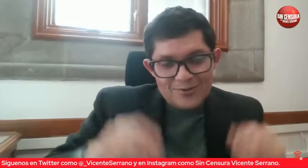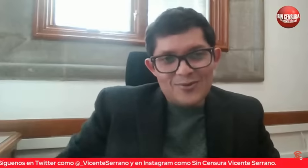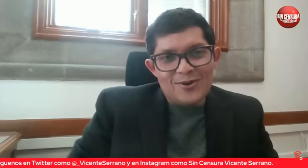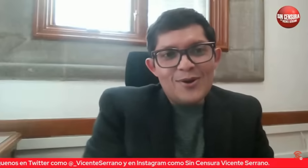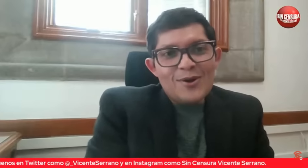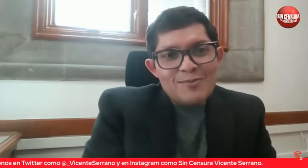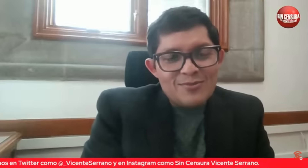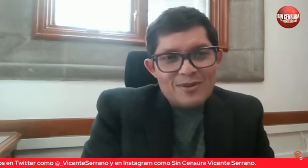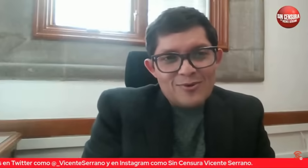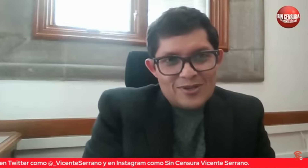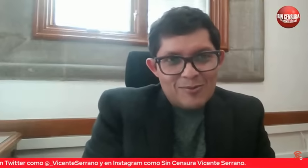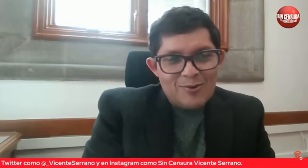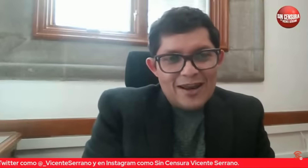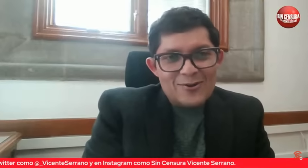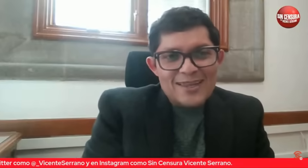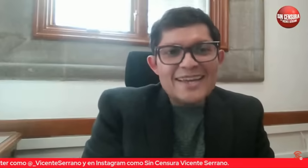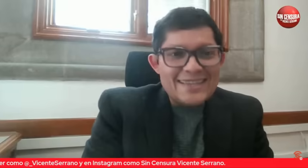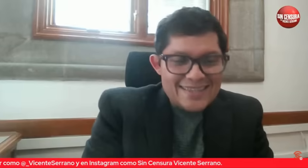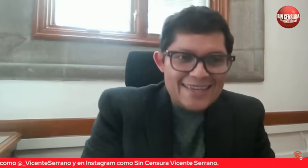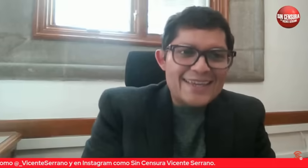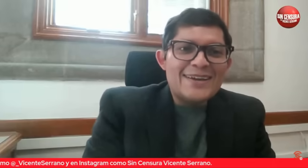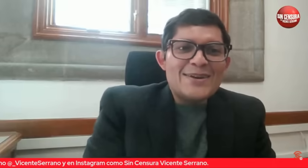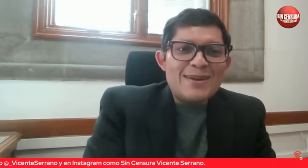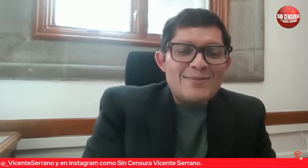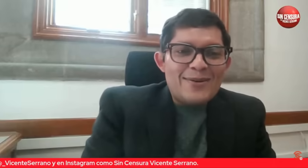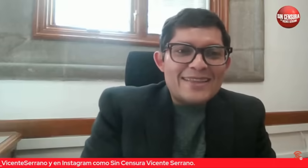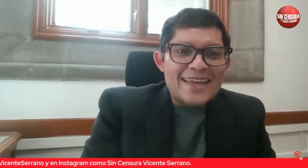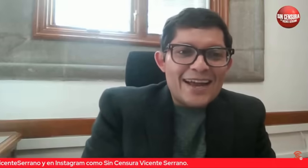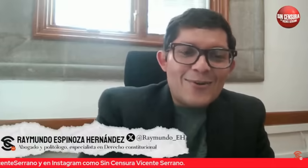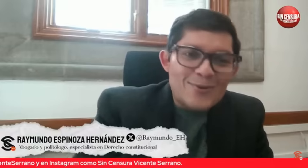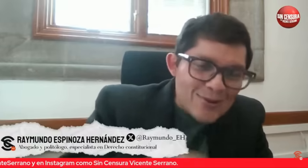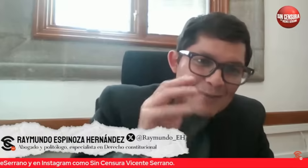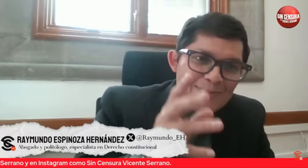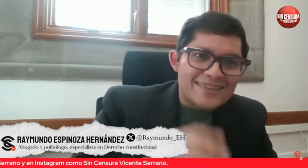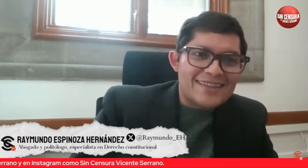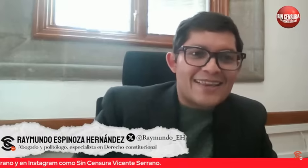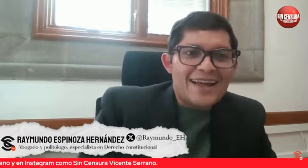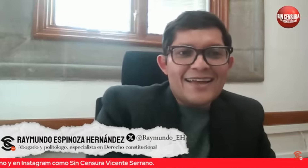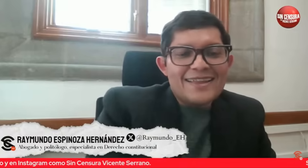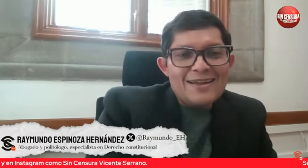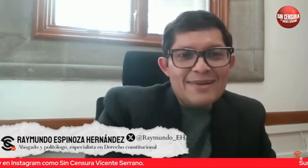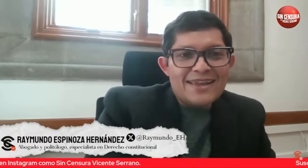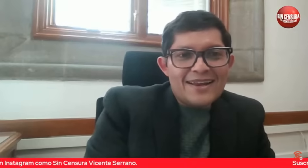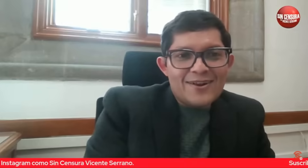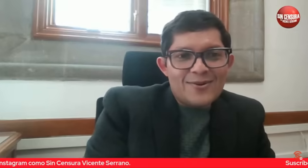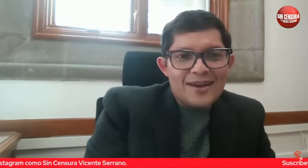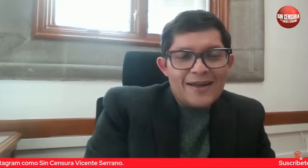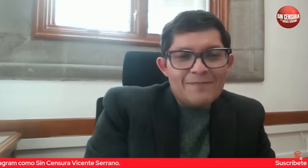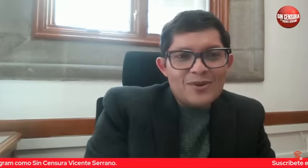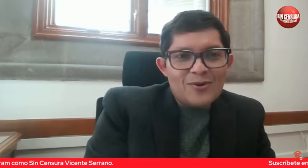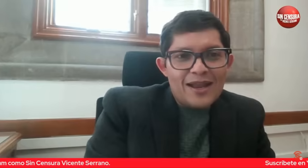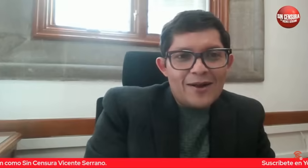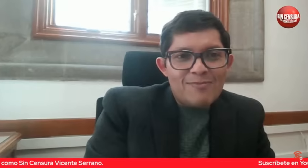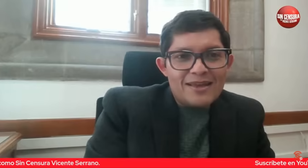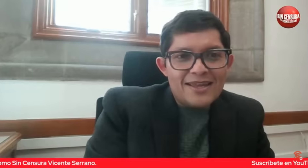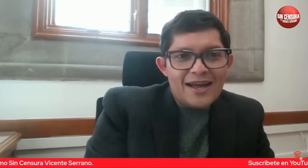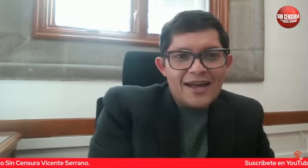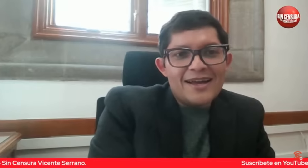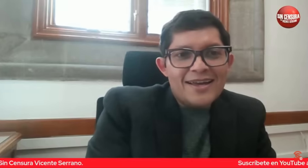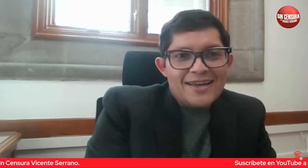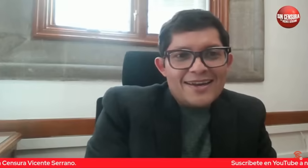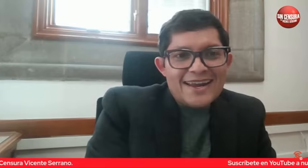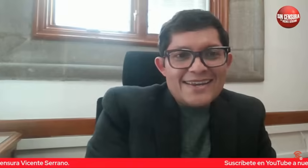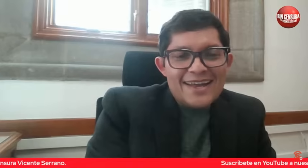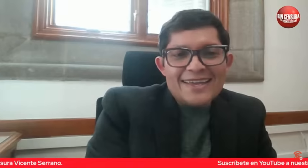votaron. Entonces, bueno, pues muy emocionado por la nota. Y sí, me aventé justo la parte de la mañanera con la